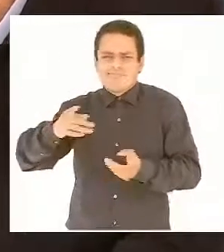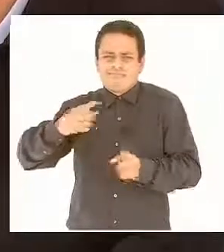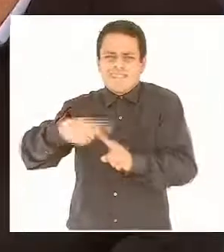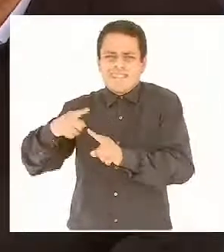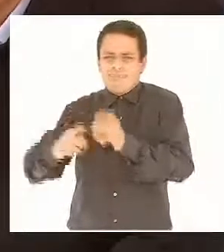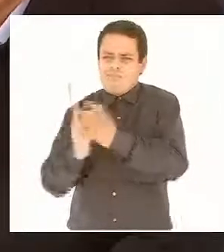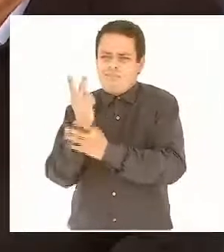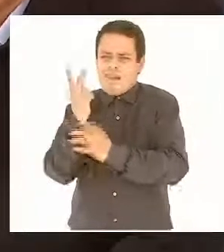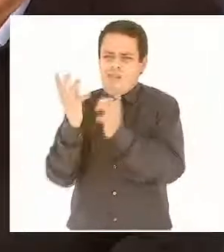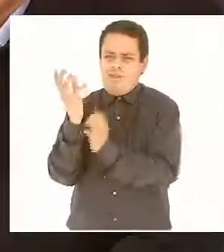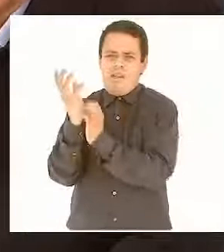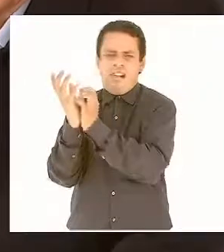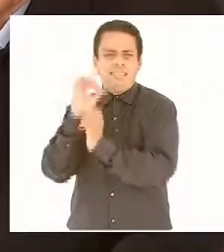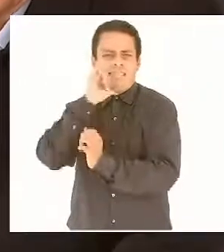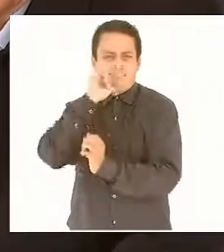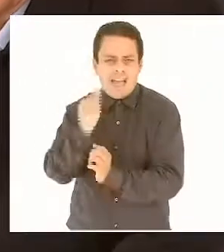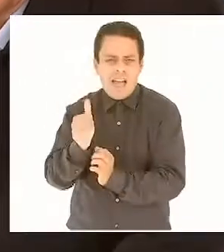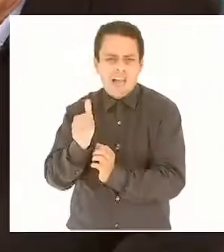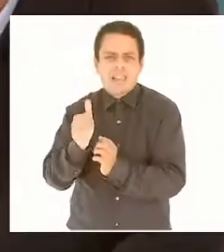comercialización,